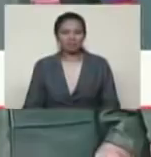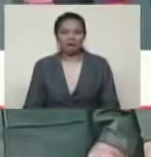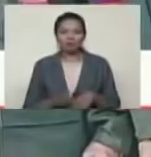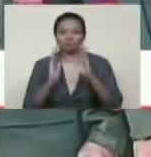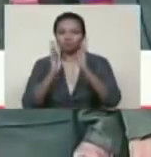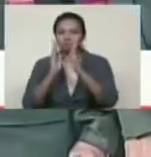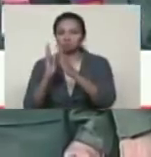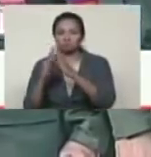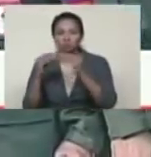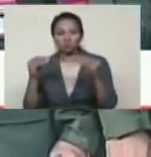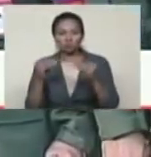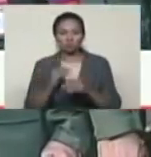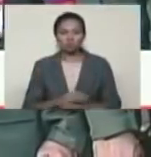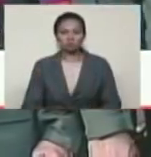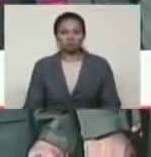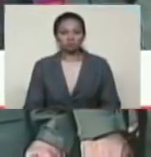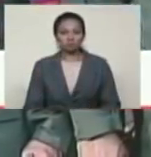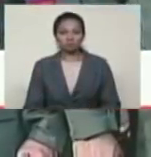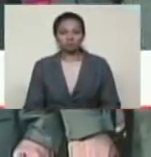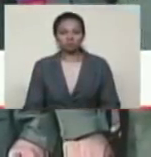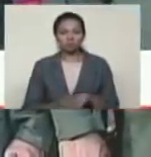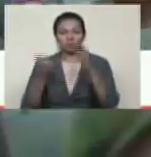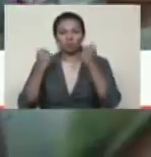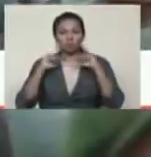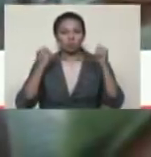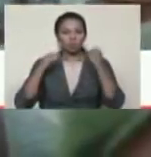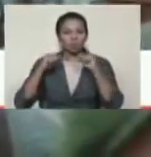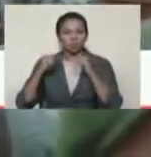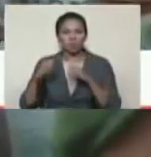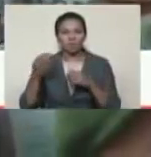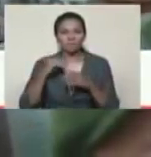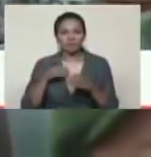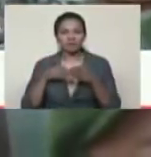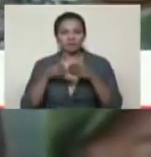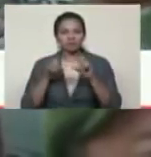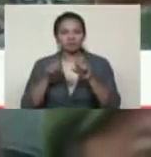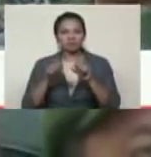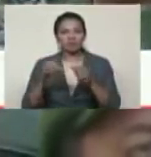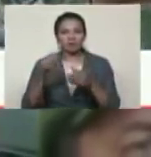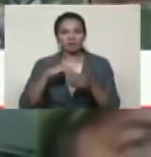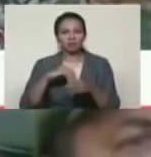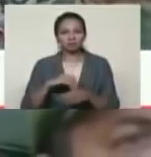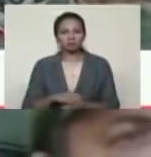disciplinadas, en ejercicio permanente,